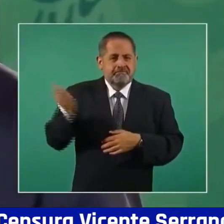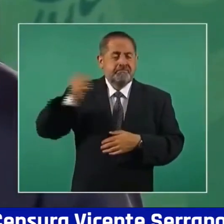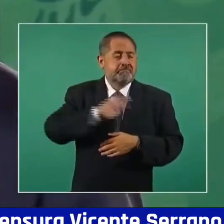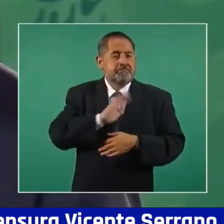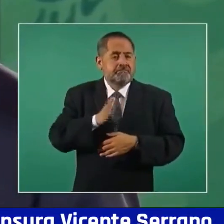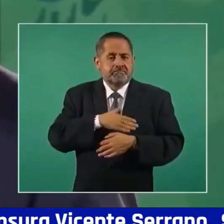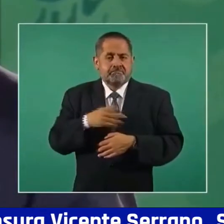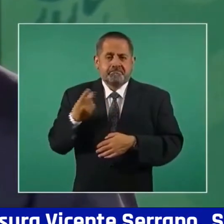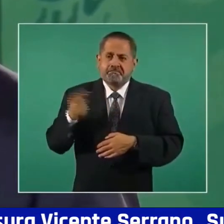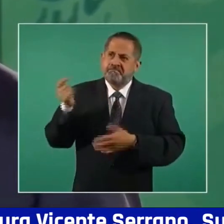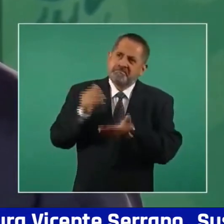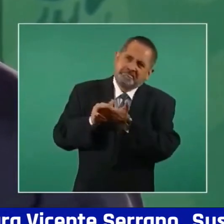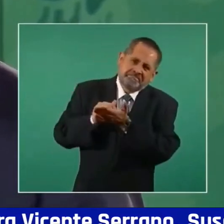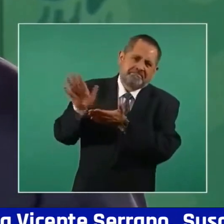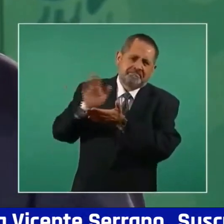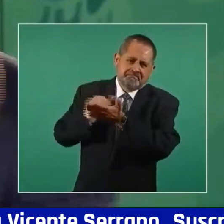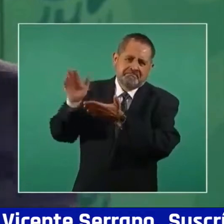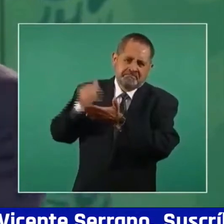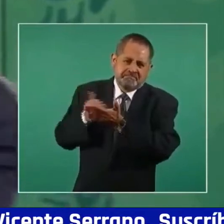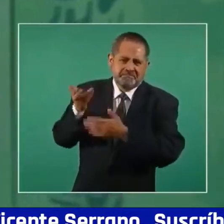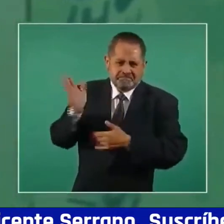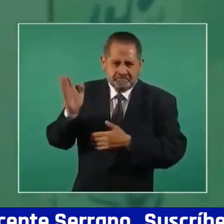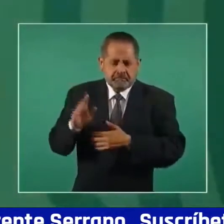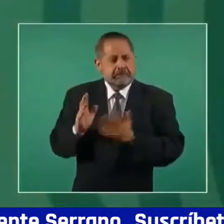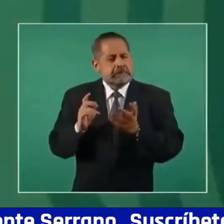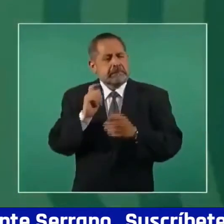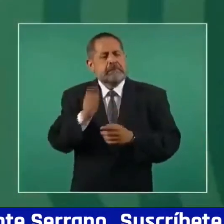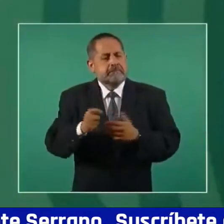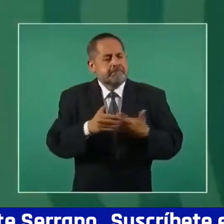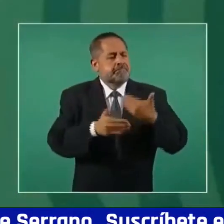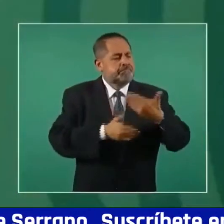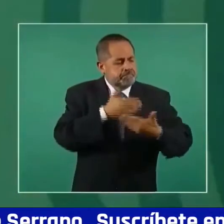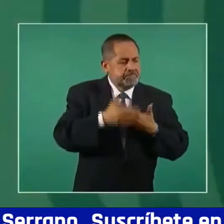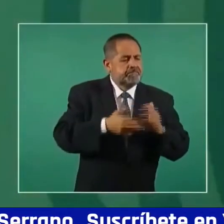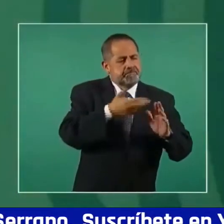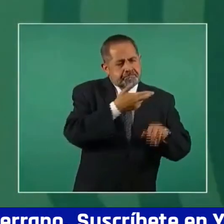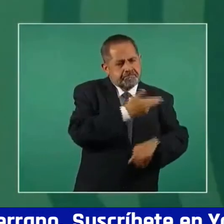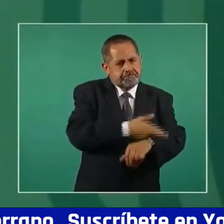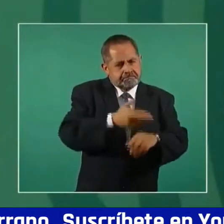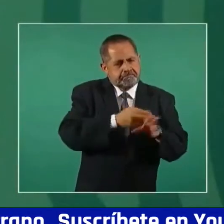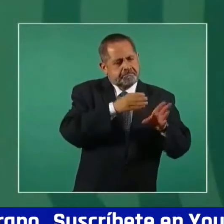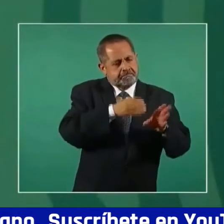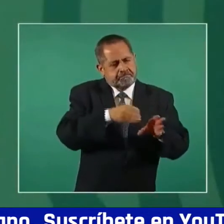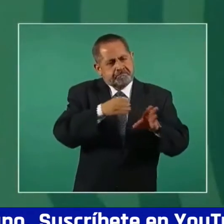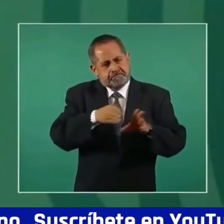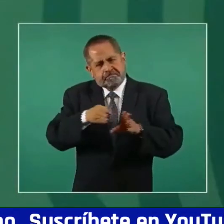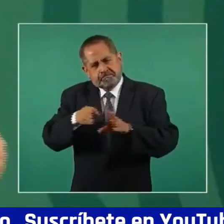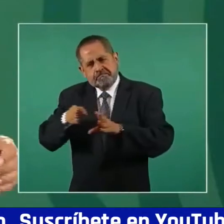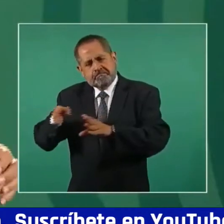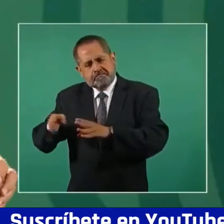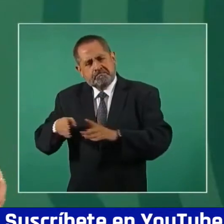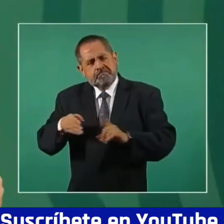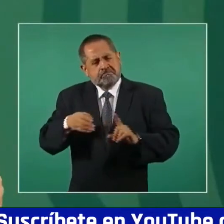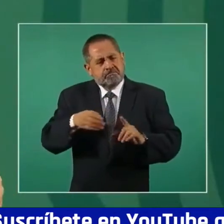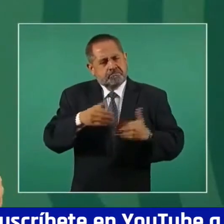españoles de México. Entonces fue un proceso, no fue así,